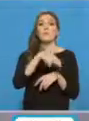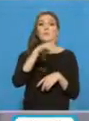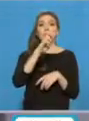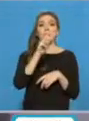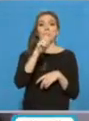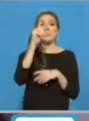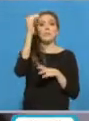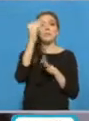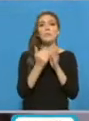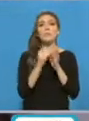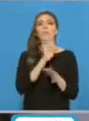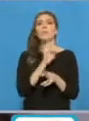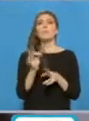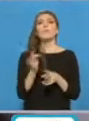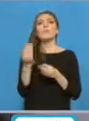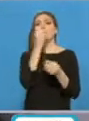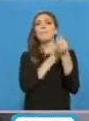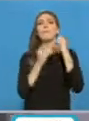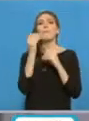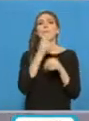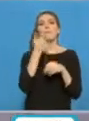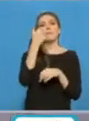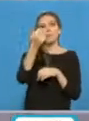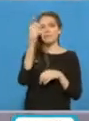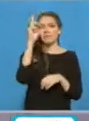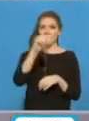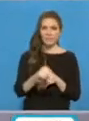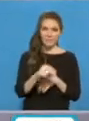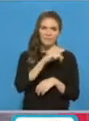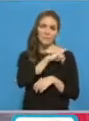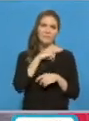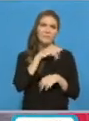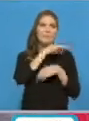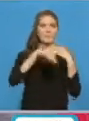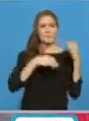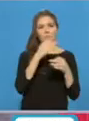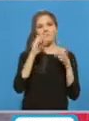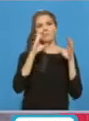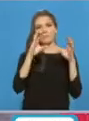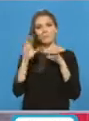sentada. Digo, por favor, ¿no? O sea, Muy bien. Alicia, como